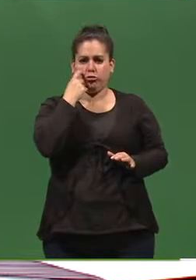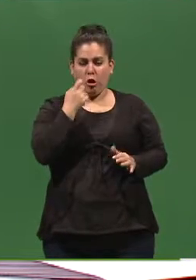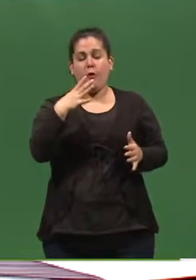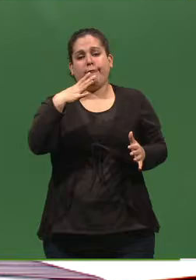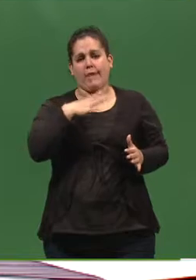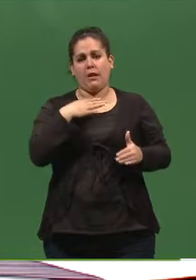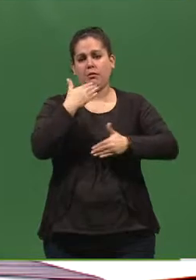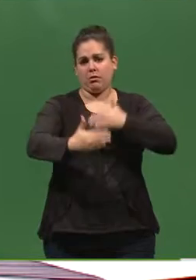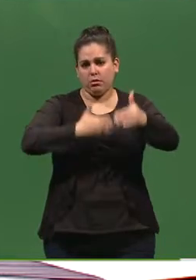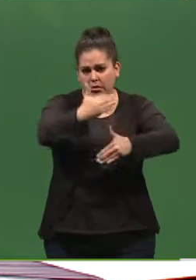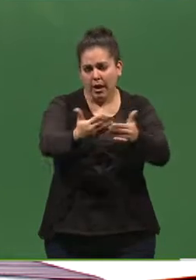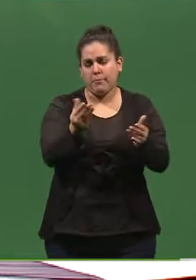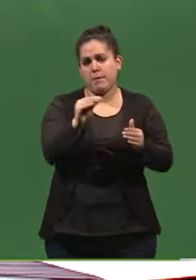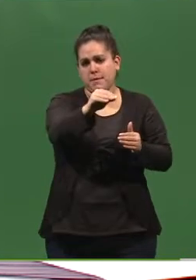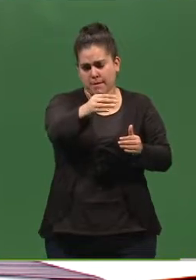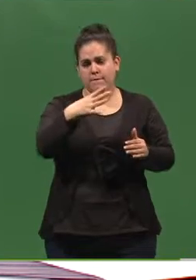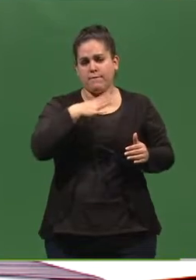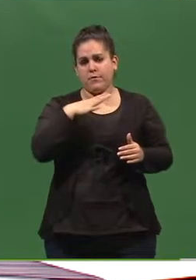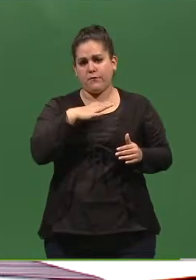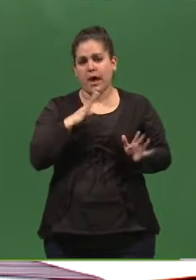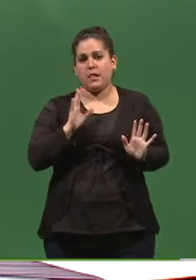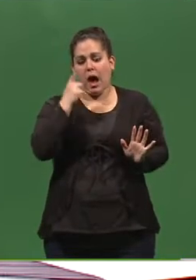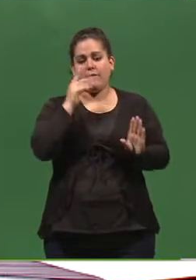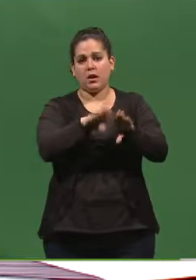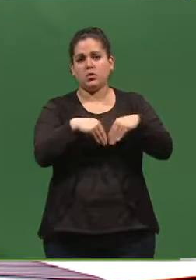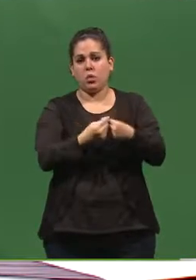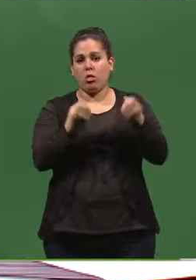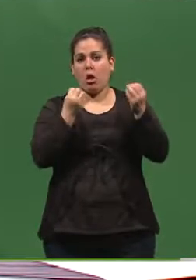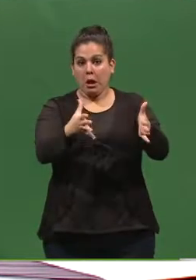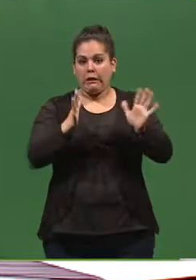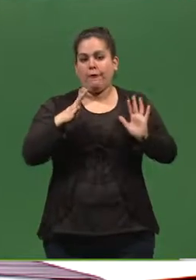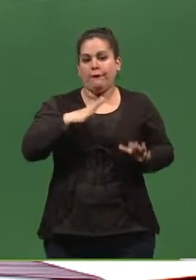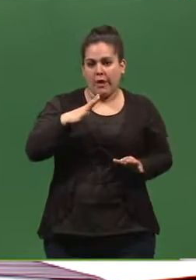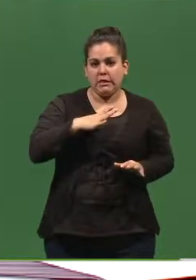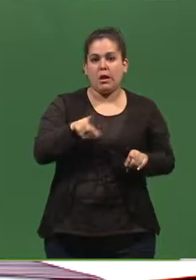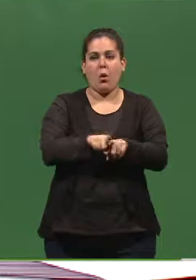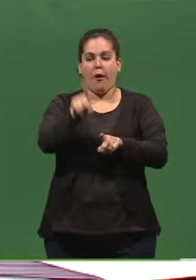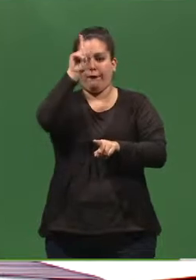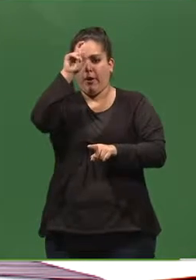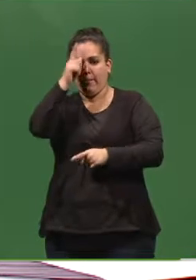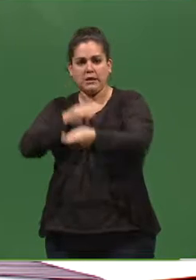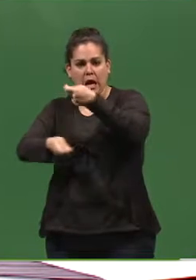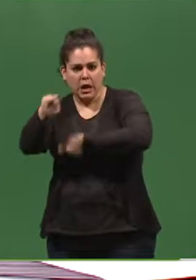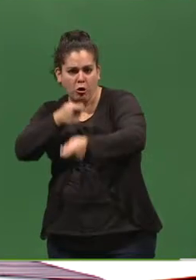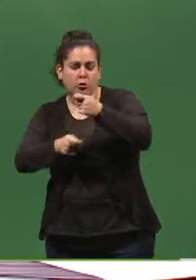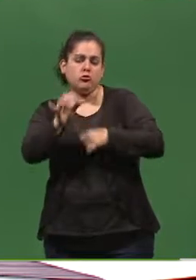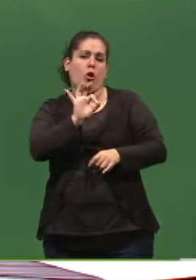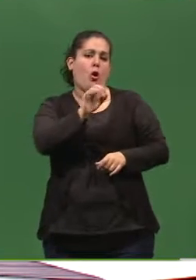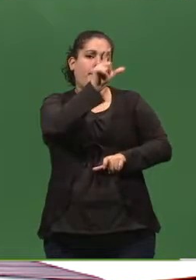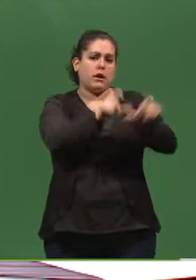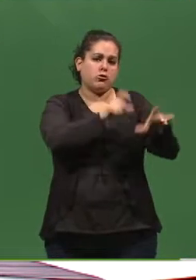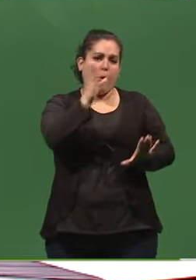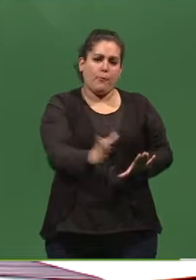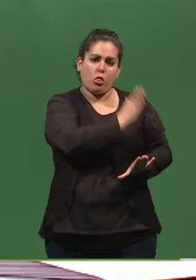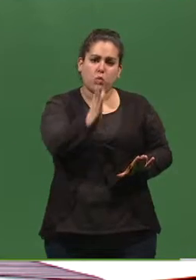todavía de llevar en la práctica esos resultados, o sea, el dispendio de farmacias, los productores de esta